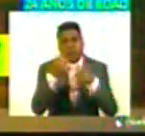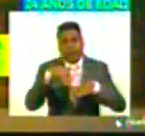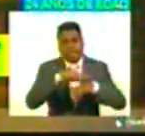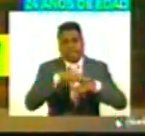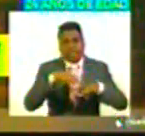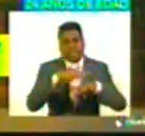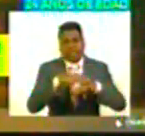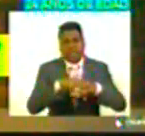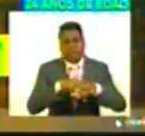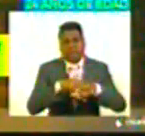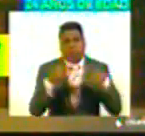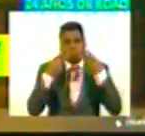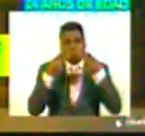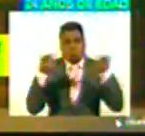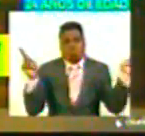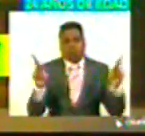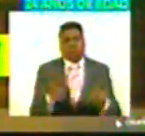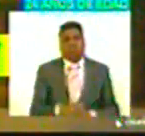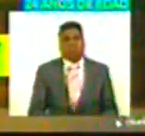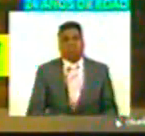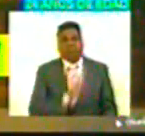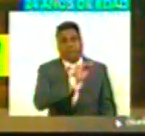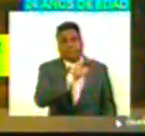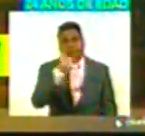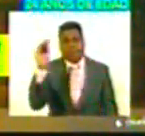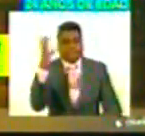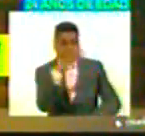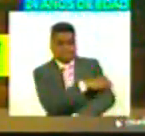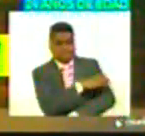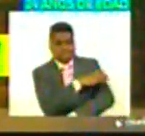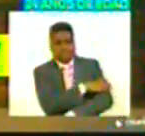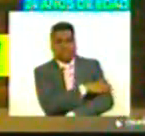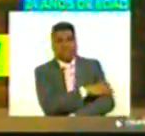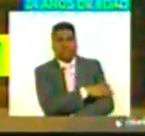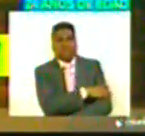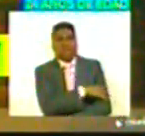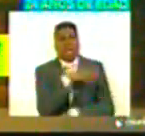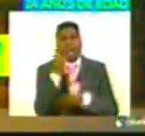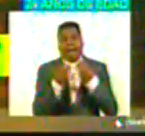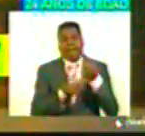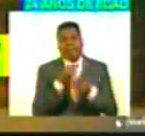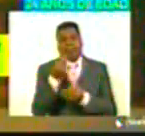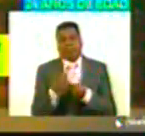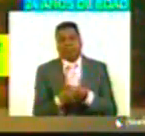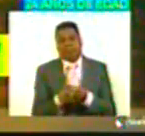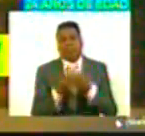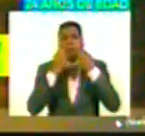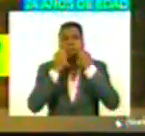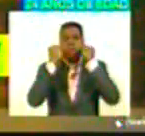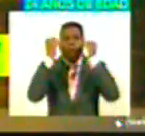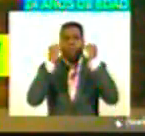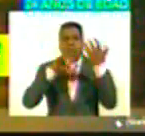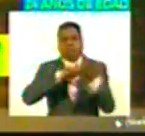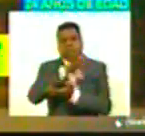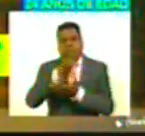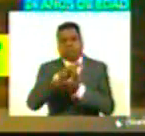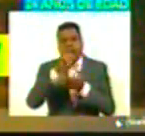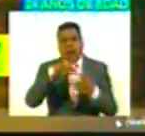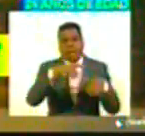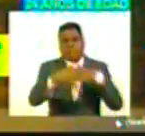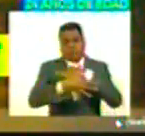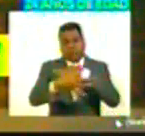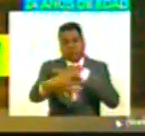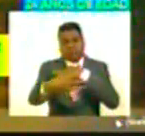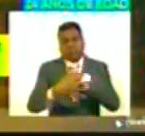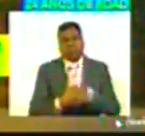Público, ya que fueron convocados por la derecha terrorista a cometer actos violentos y vandálicos en ese municipio y